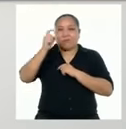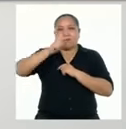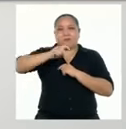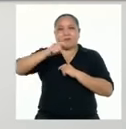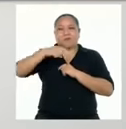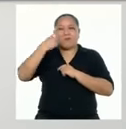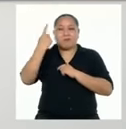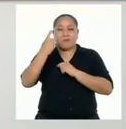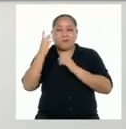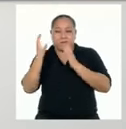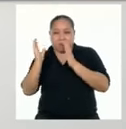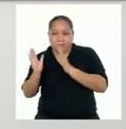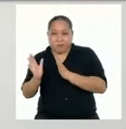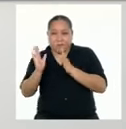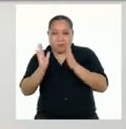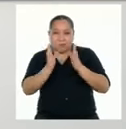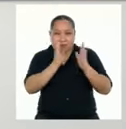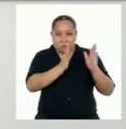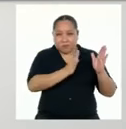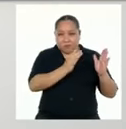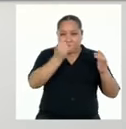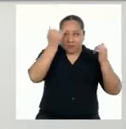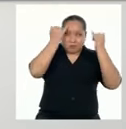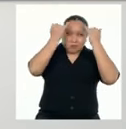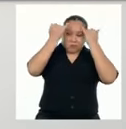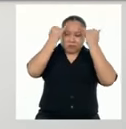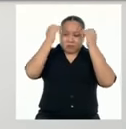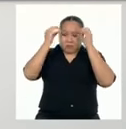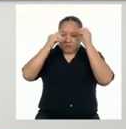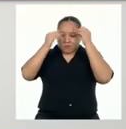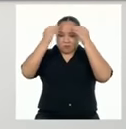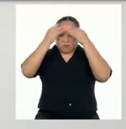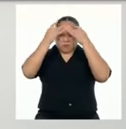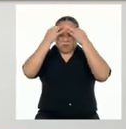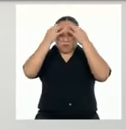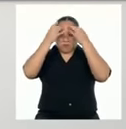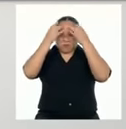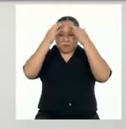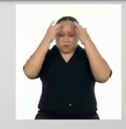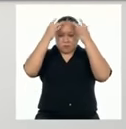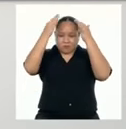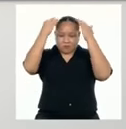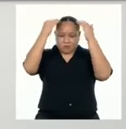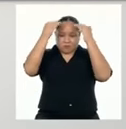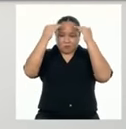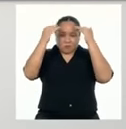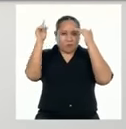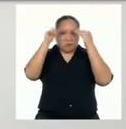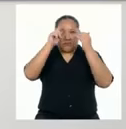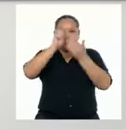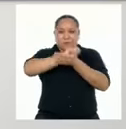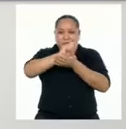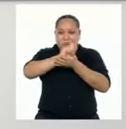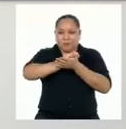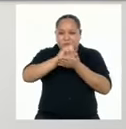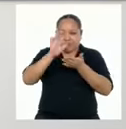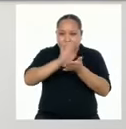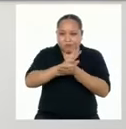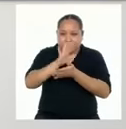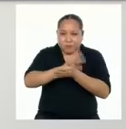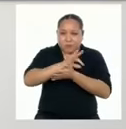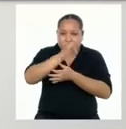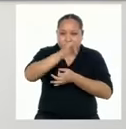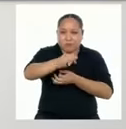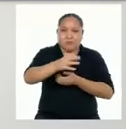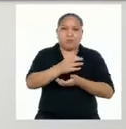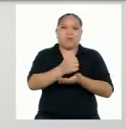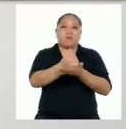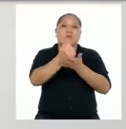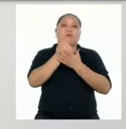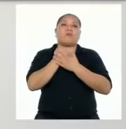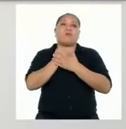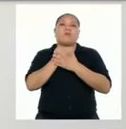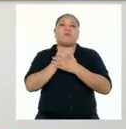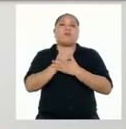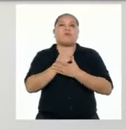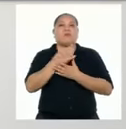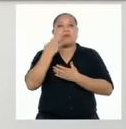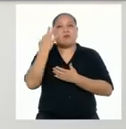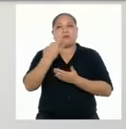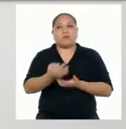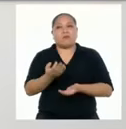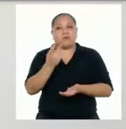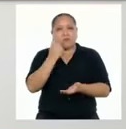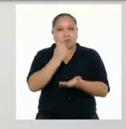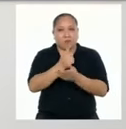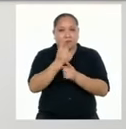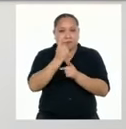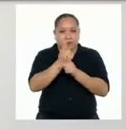no solo organizar nuestras ideas en la mente, sino que anotarlas en un papel nos ayuda para asegurarnos